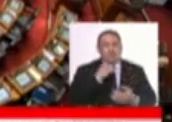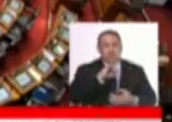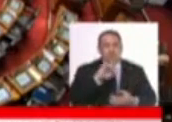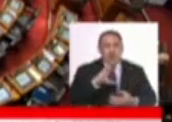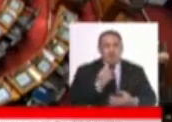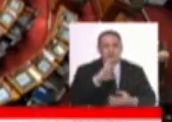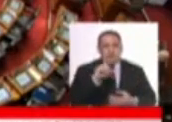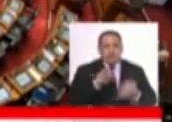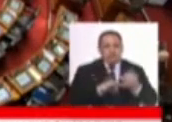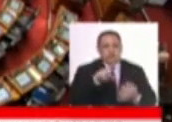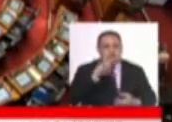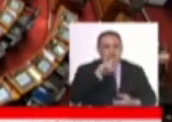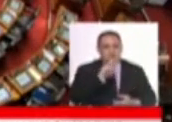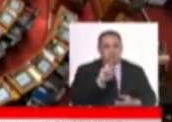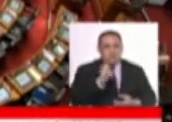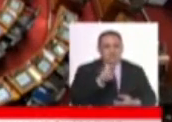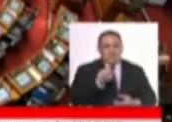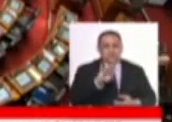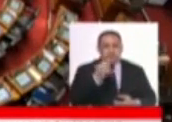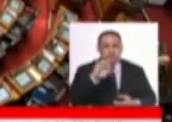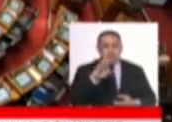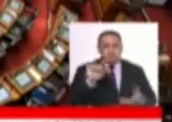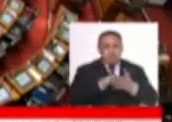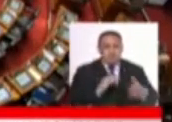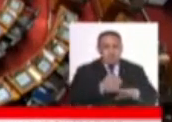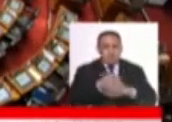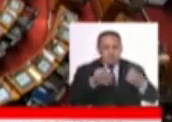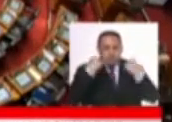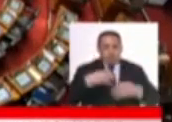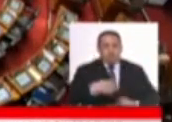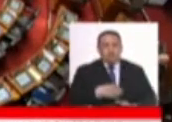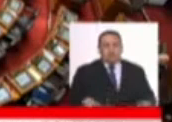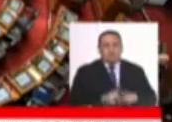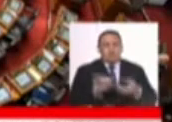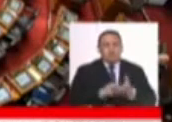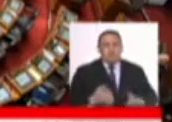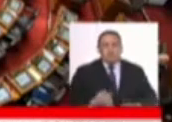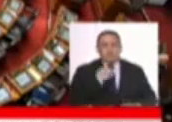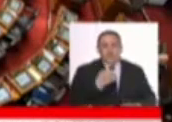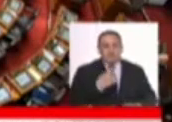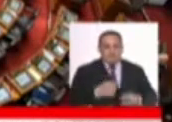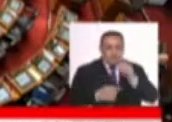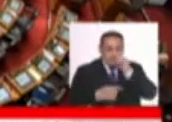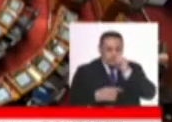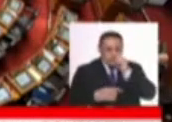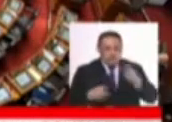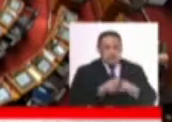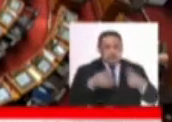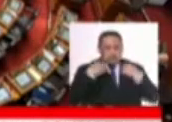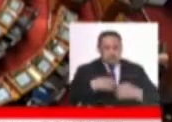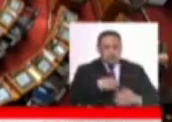crisis, y necesitamos un ministro de economía. ¿Cómo hace Dina para formar un gabinete de estas características que le